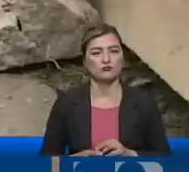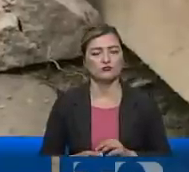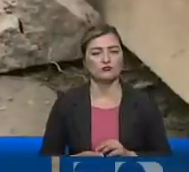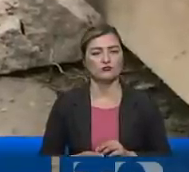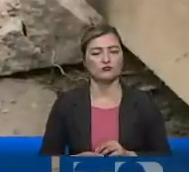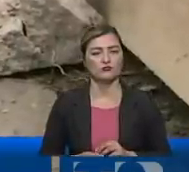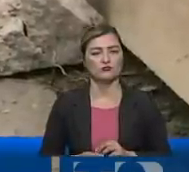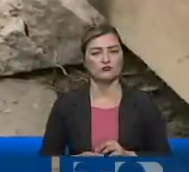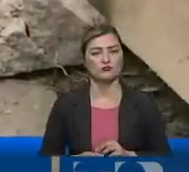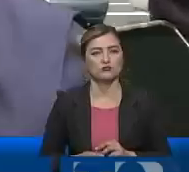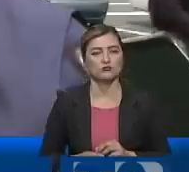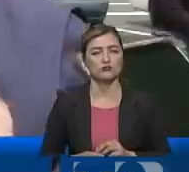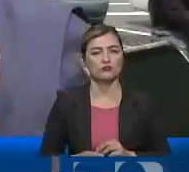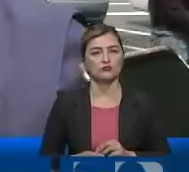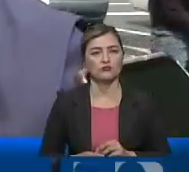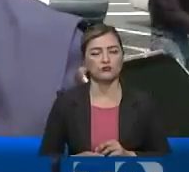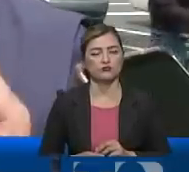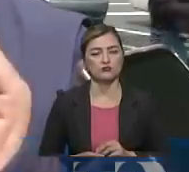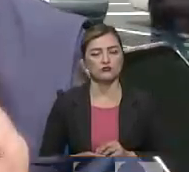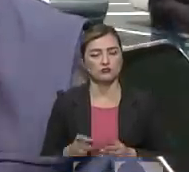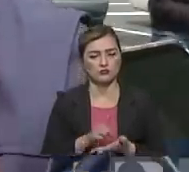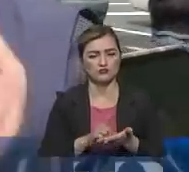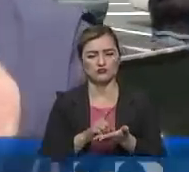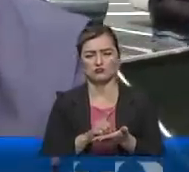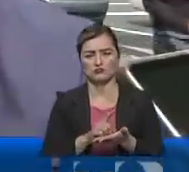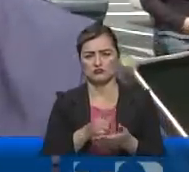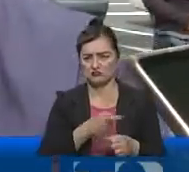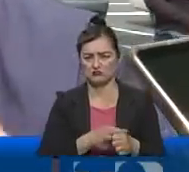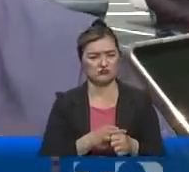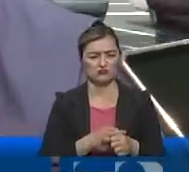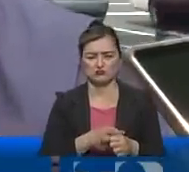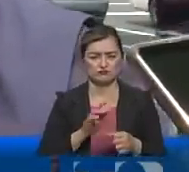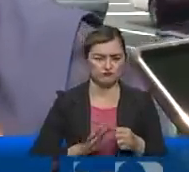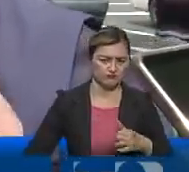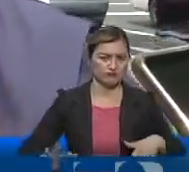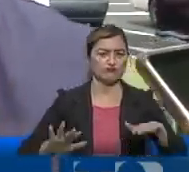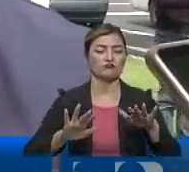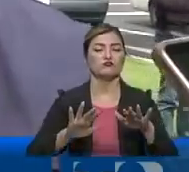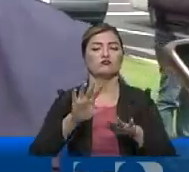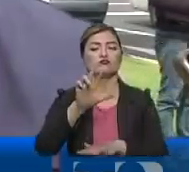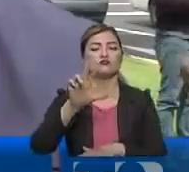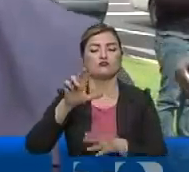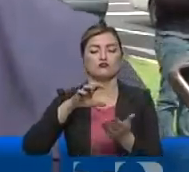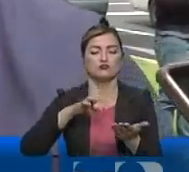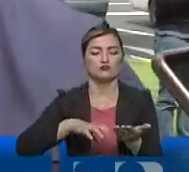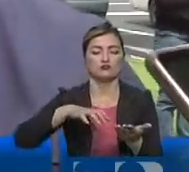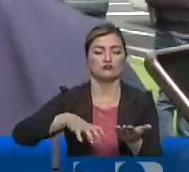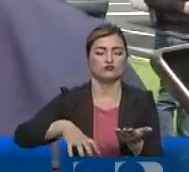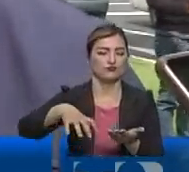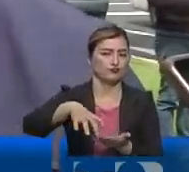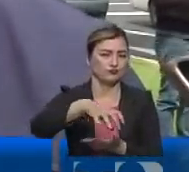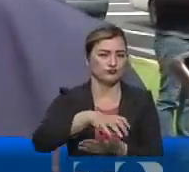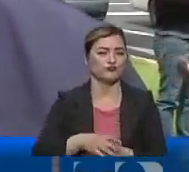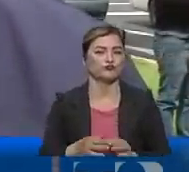No solamente en el distrito, sino vamos a incluir, y así está, se va a incluir a las 33 parroquias para